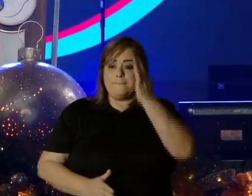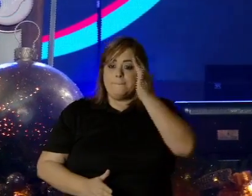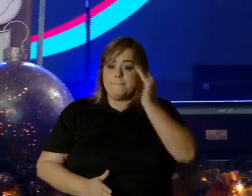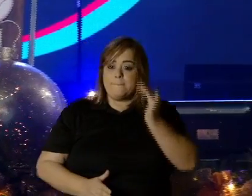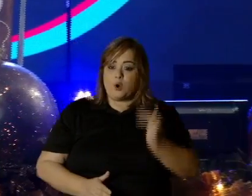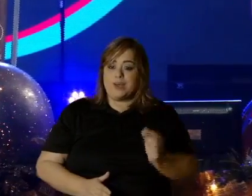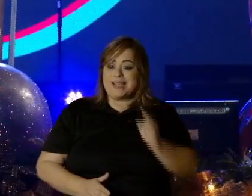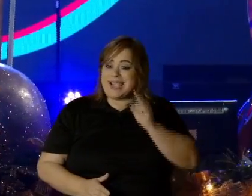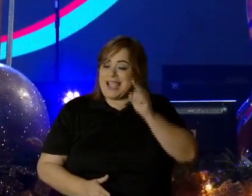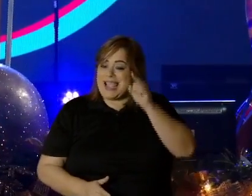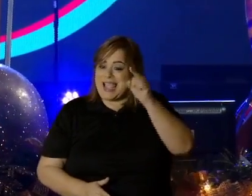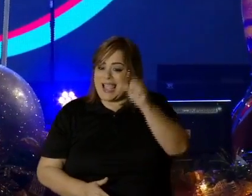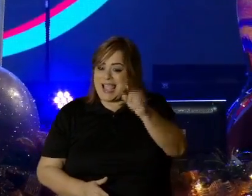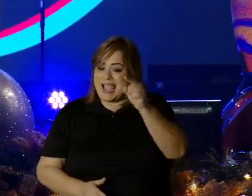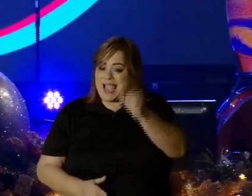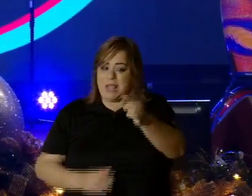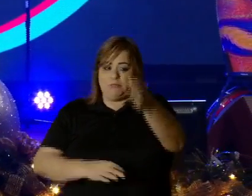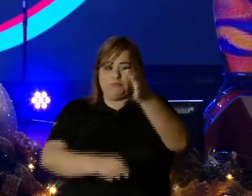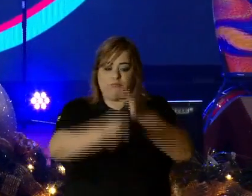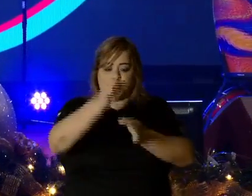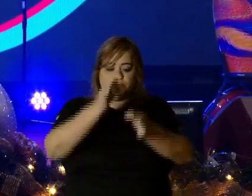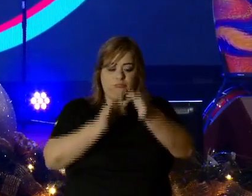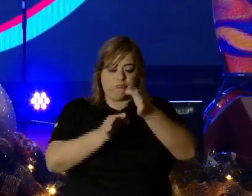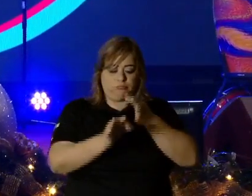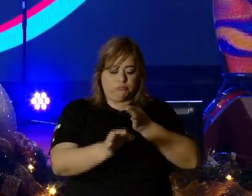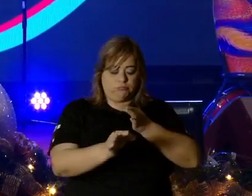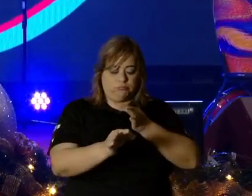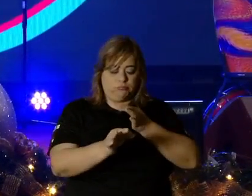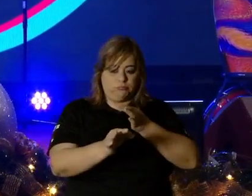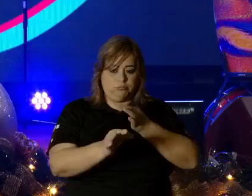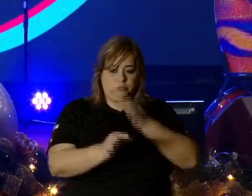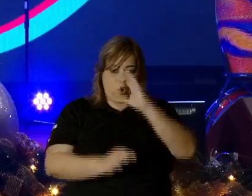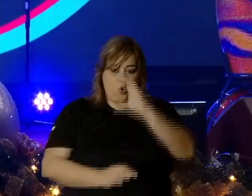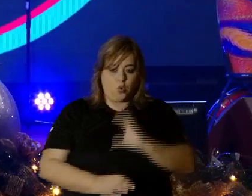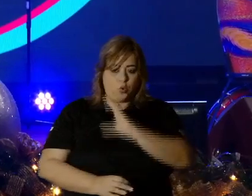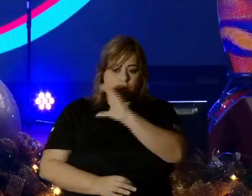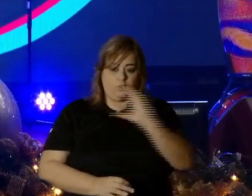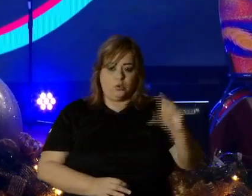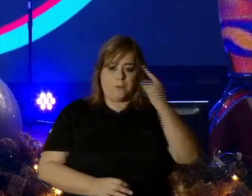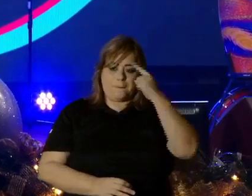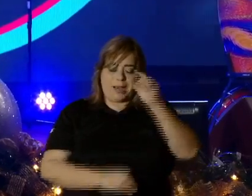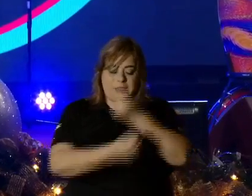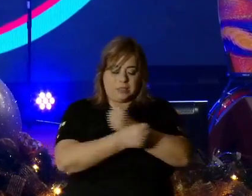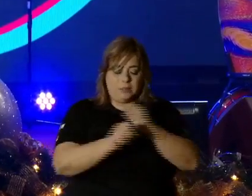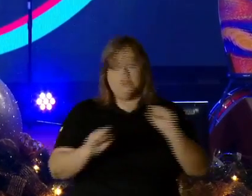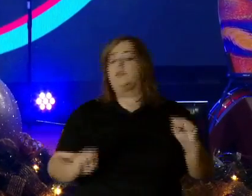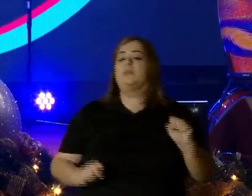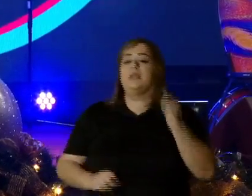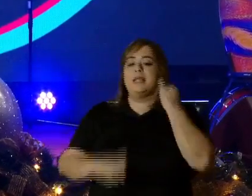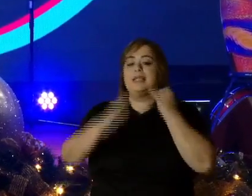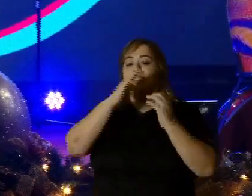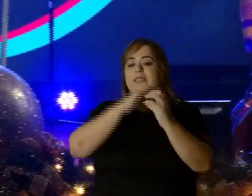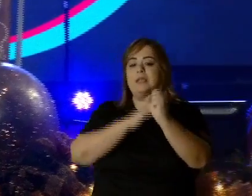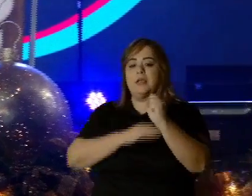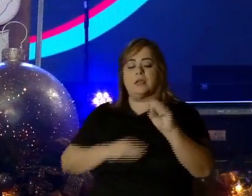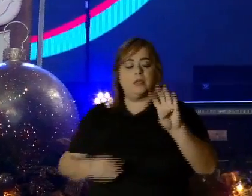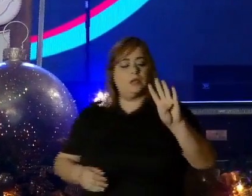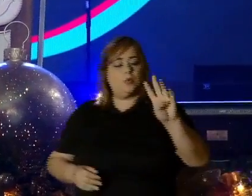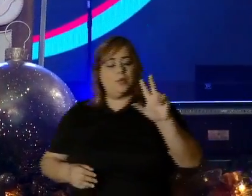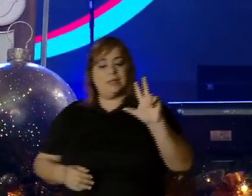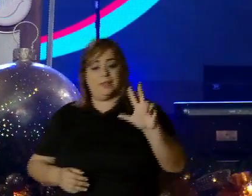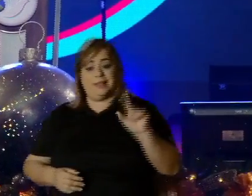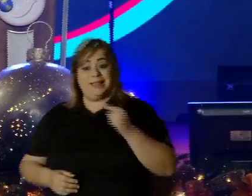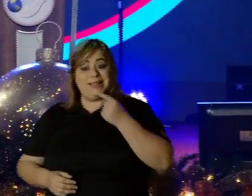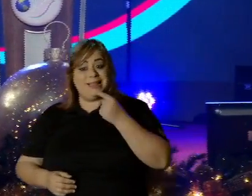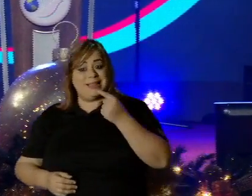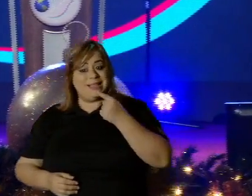llama Jesucristo y Él nos compró a precio de sangre. En Isaías 43 dice que Él, tú eres de Él. ¿Se